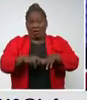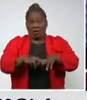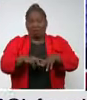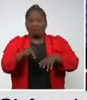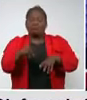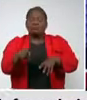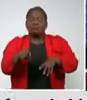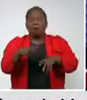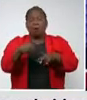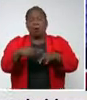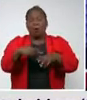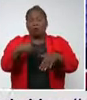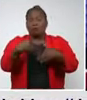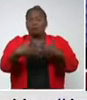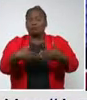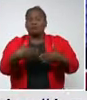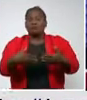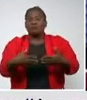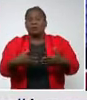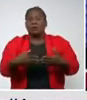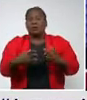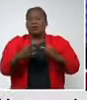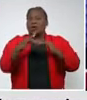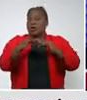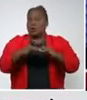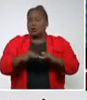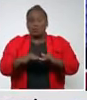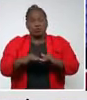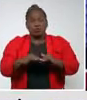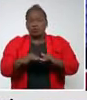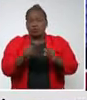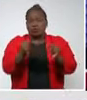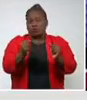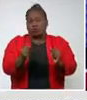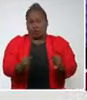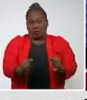condicionantes no se dejan en su domicilio. Digo, personas no,